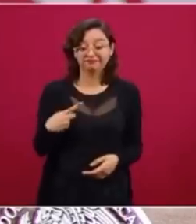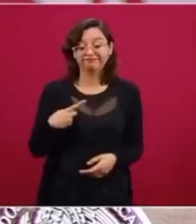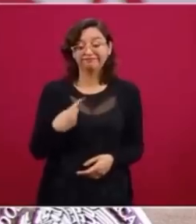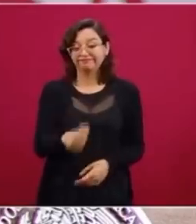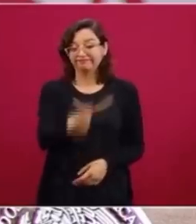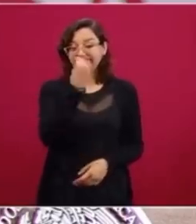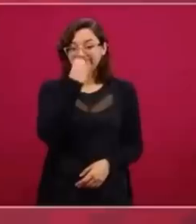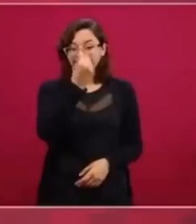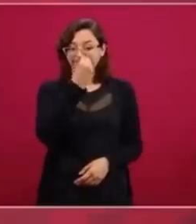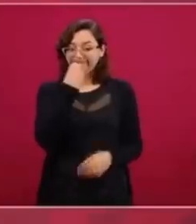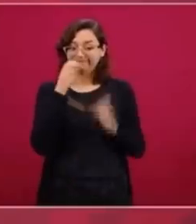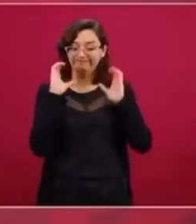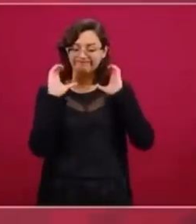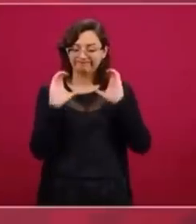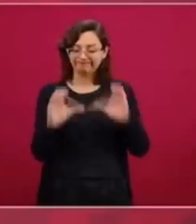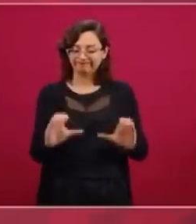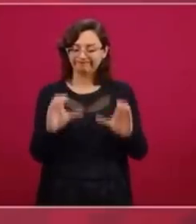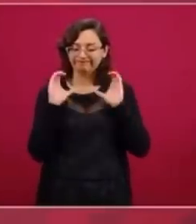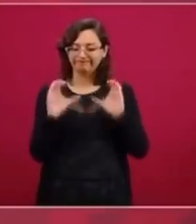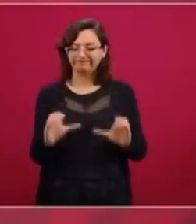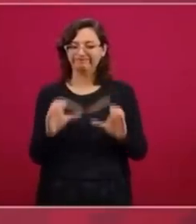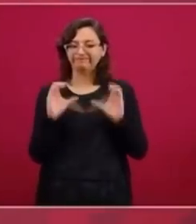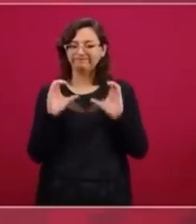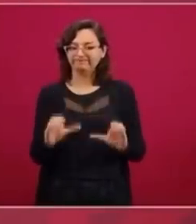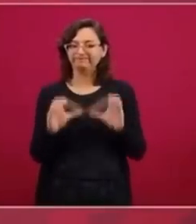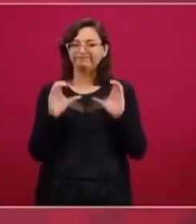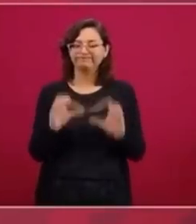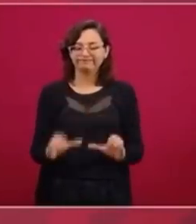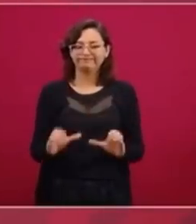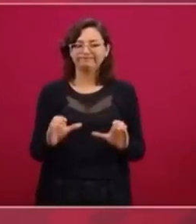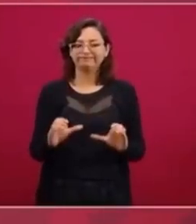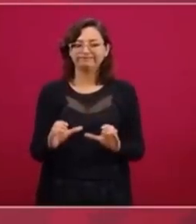alimentación y que tenemos que llevar a cabo